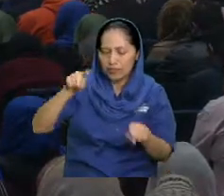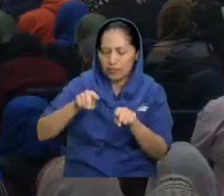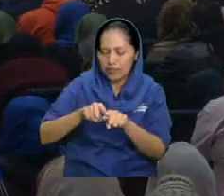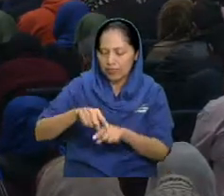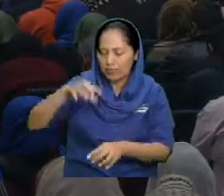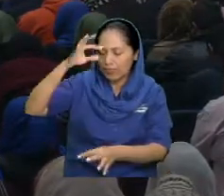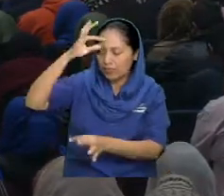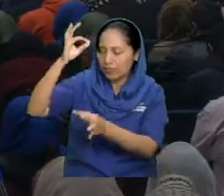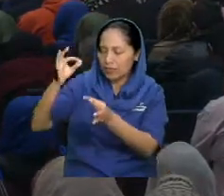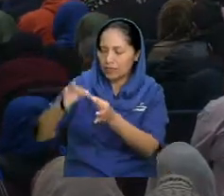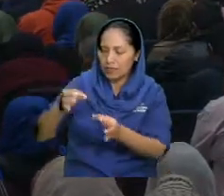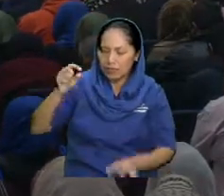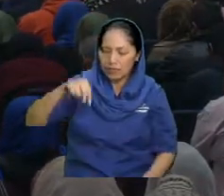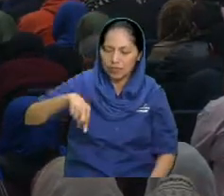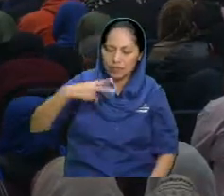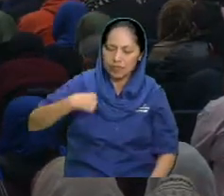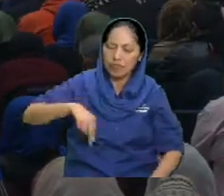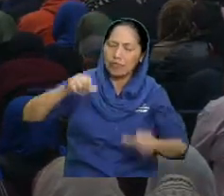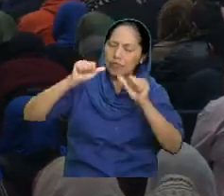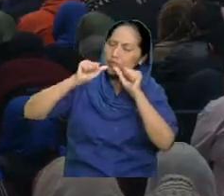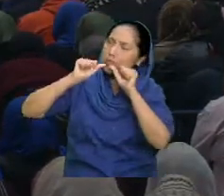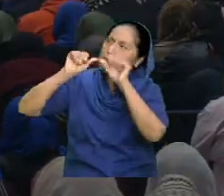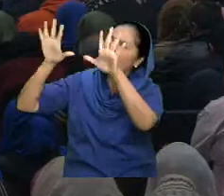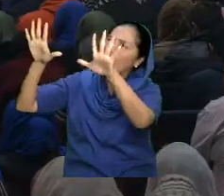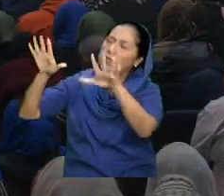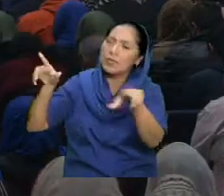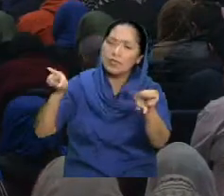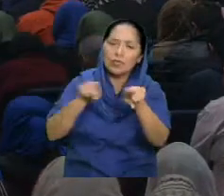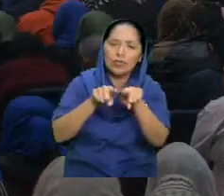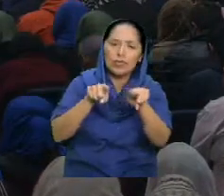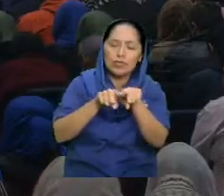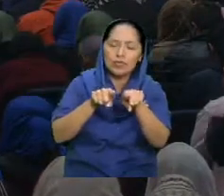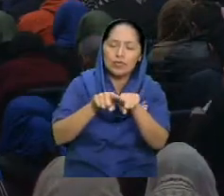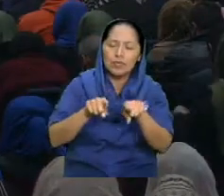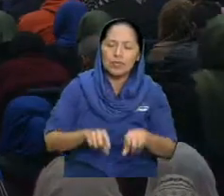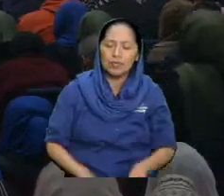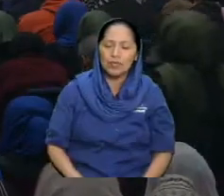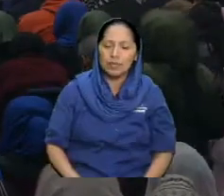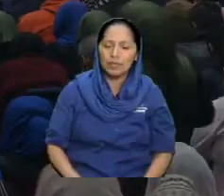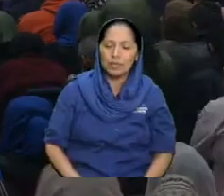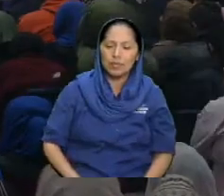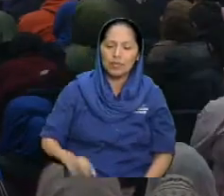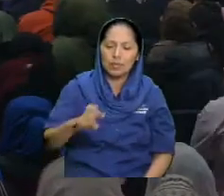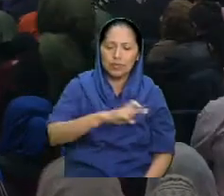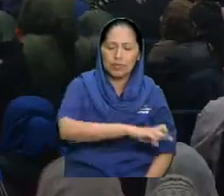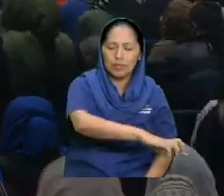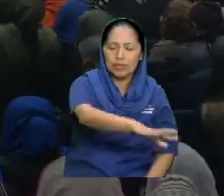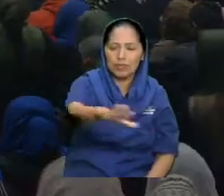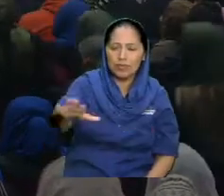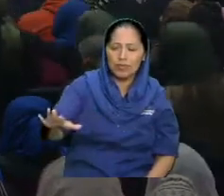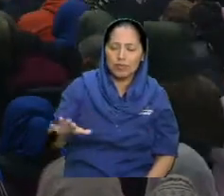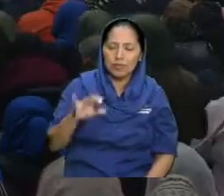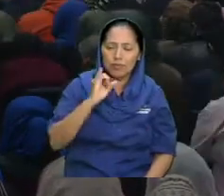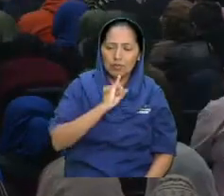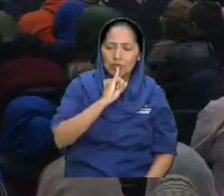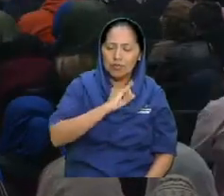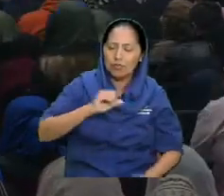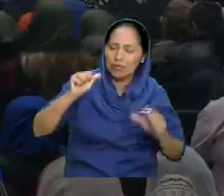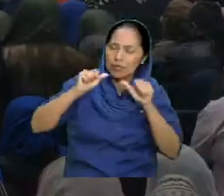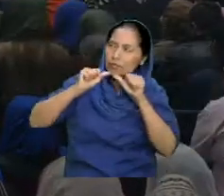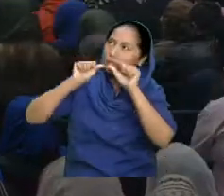Clamamos a ti como tu pueblo clamó en Jueces capítulo 6. Y tú